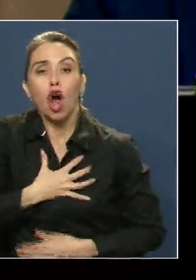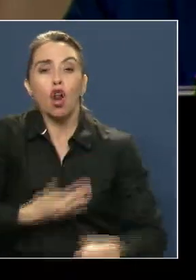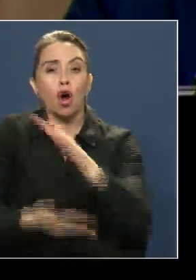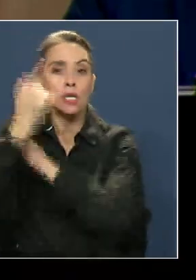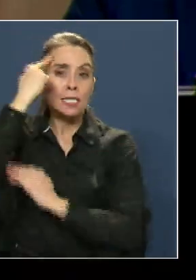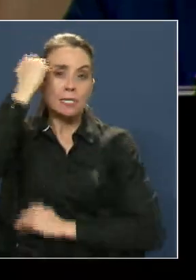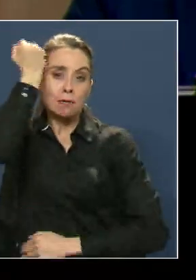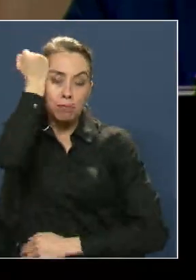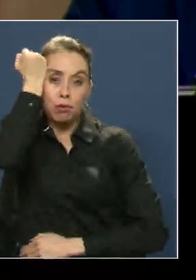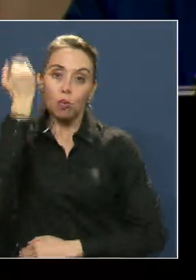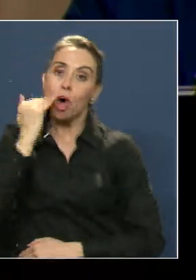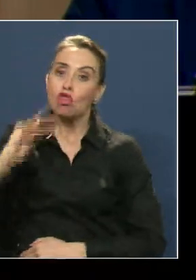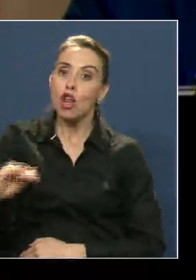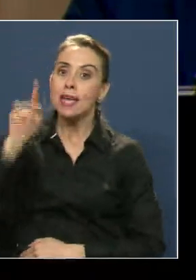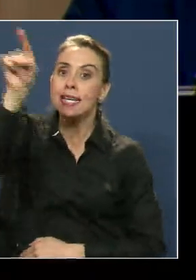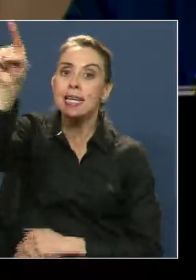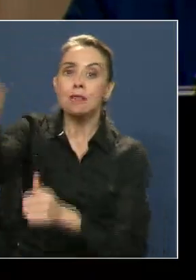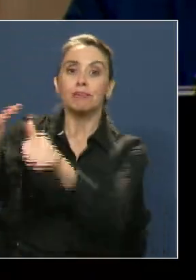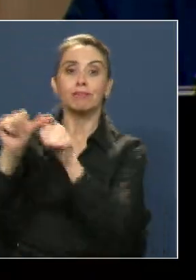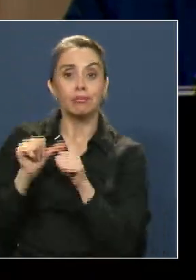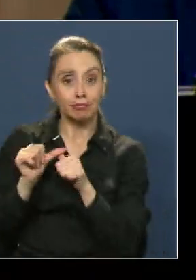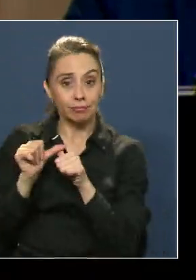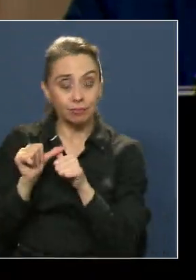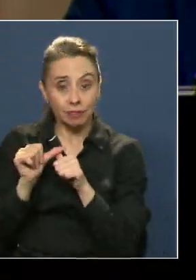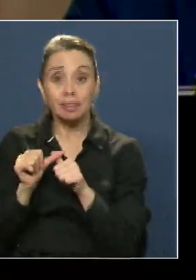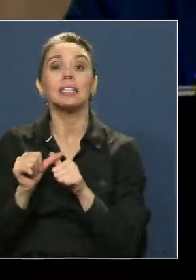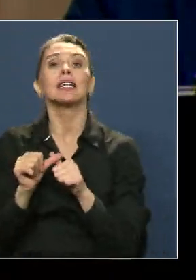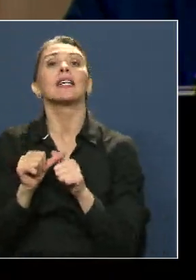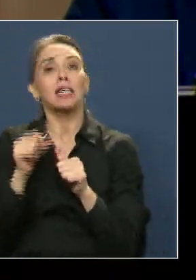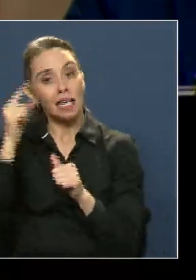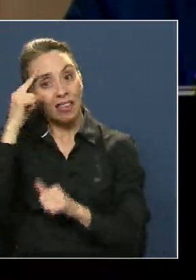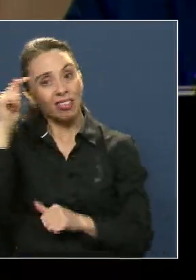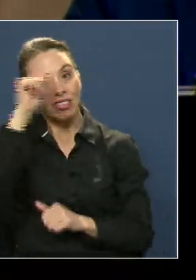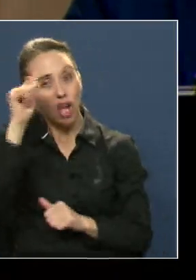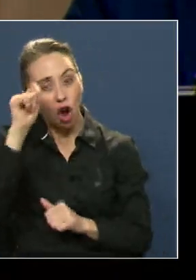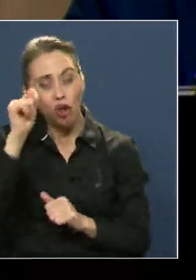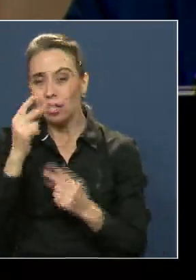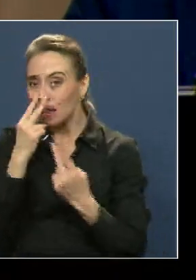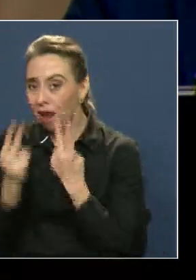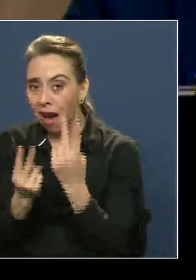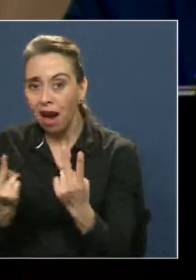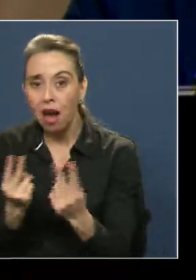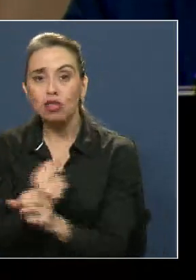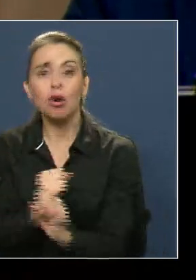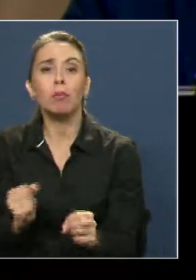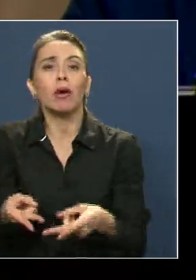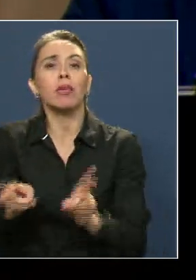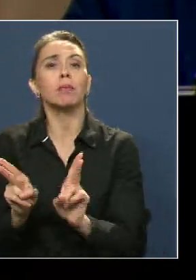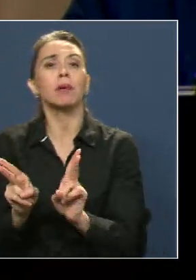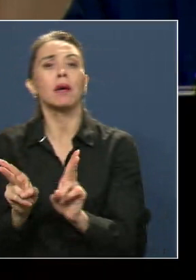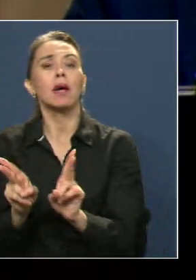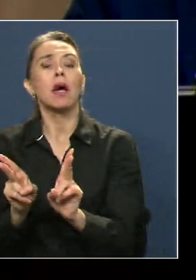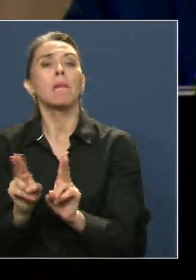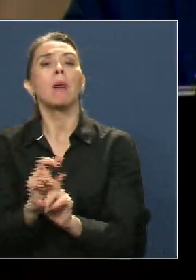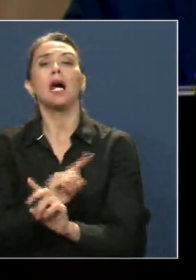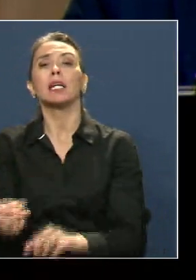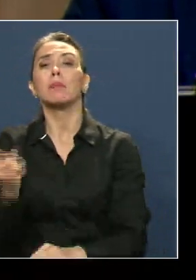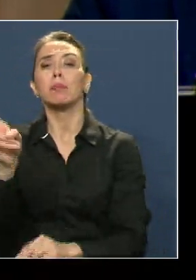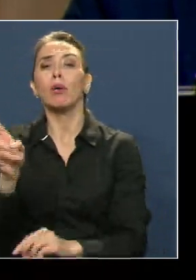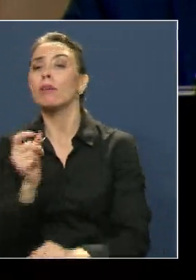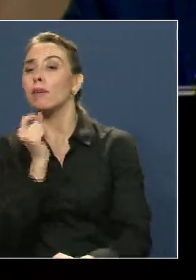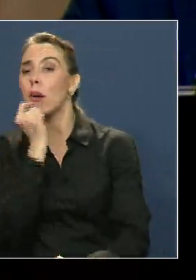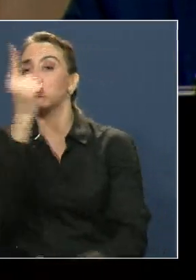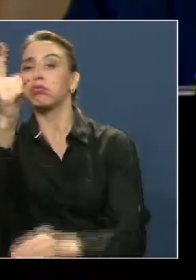infancia. Las consideraciones teóricas o prácticas no pueden ser justificantes para sepultar la posibilidad de